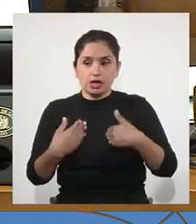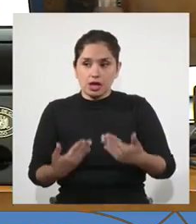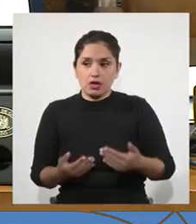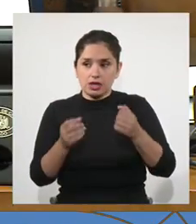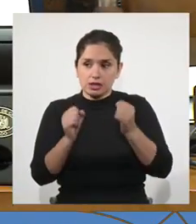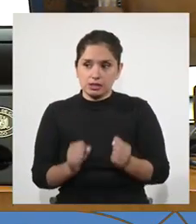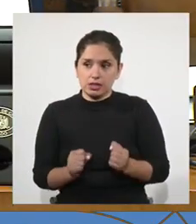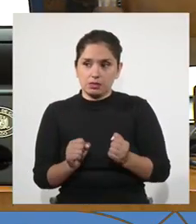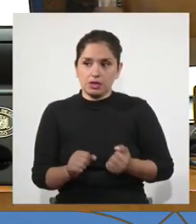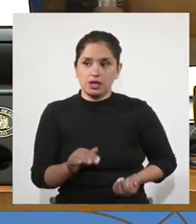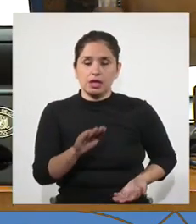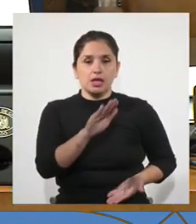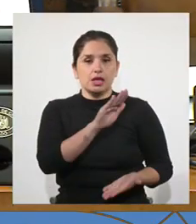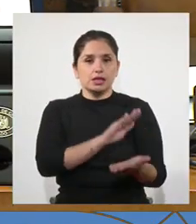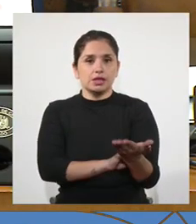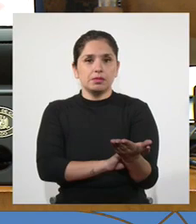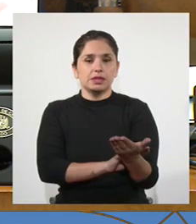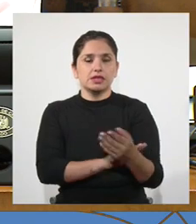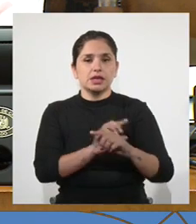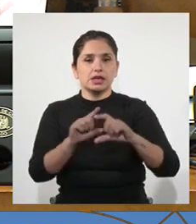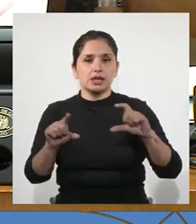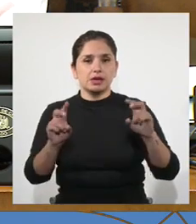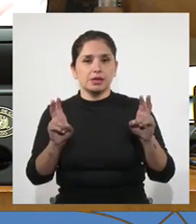puede despachar la partida en educación.